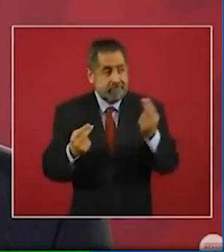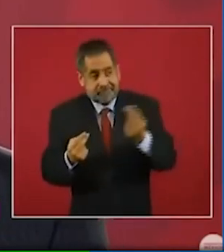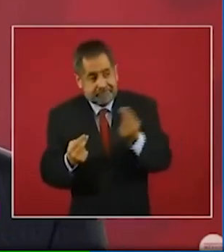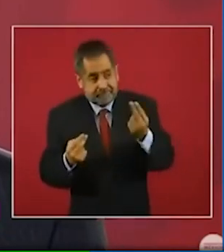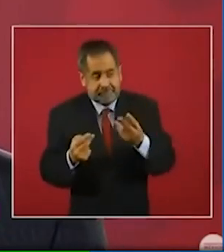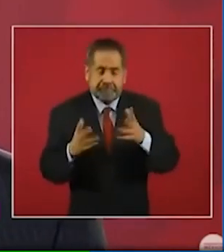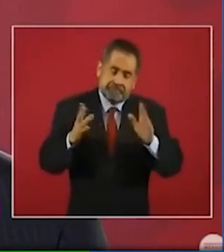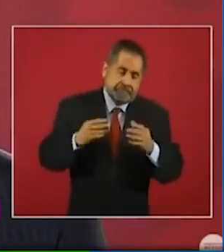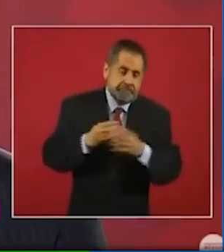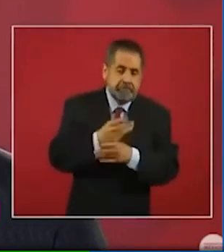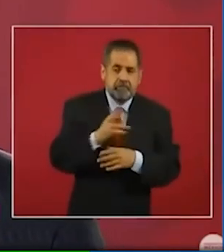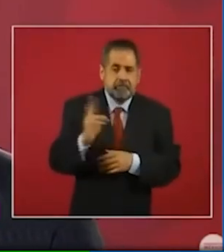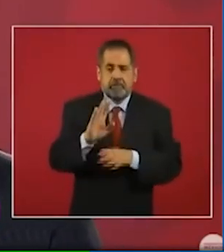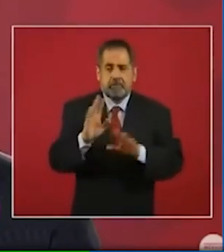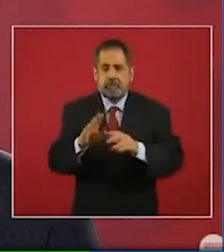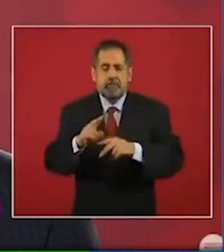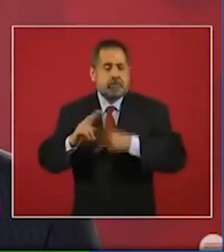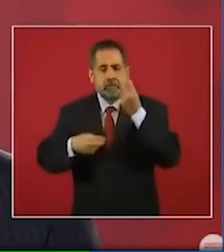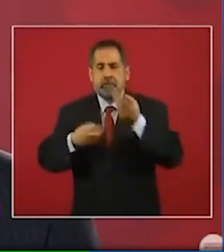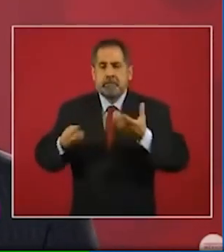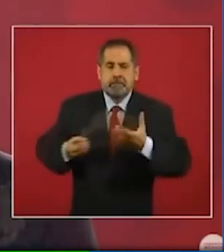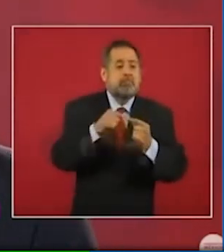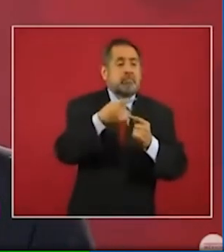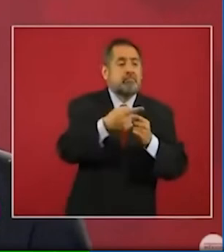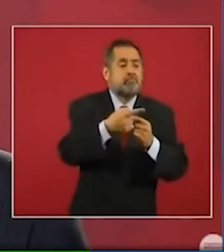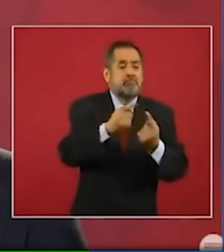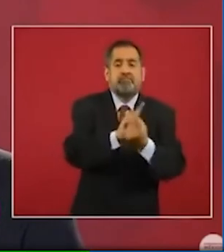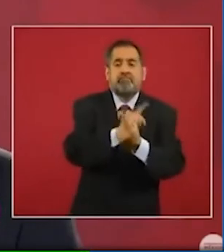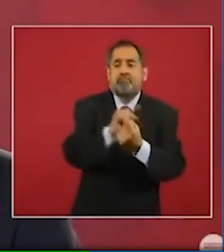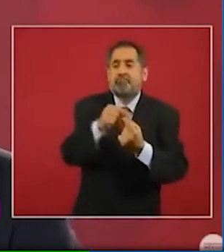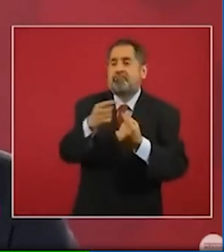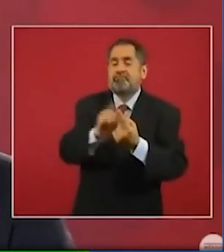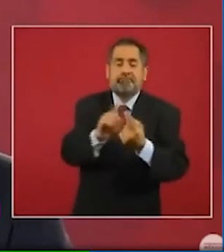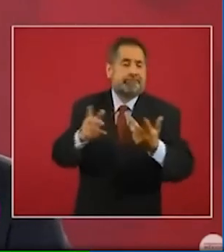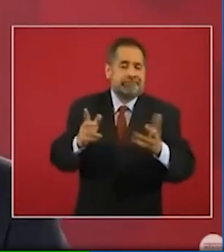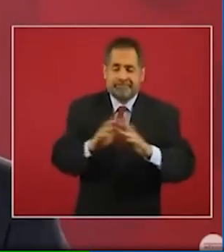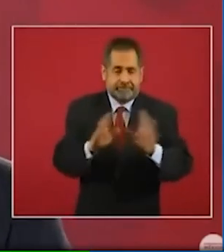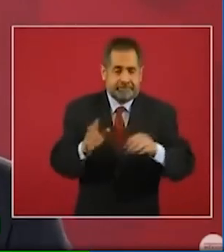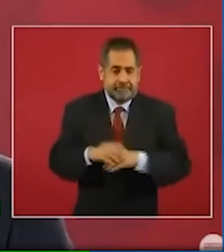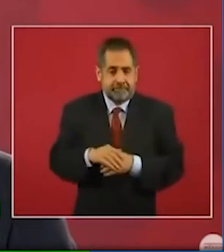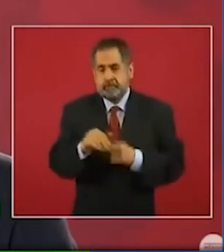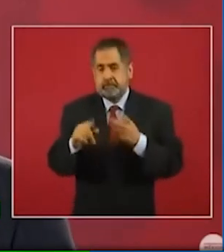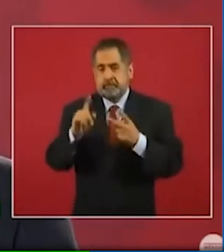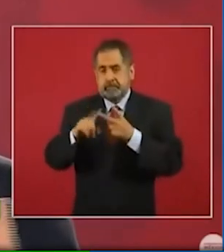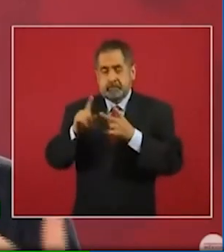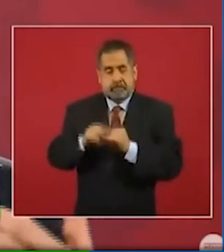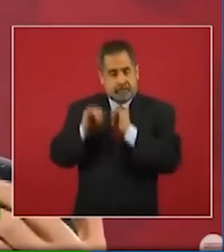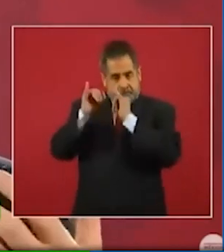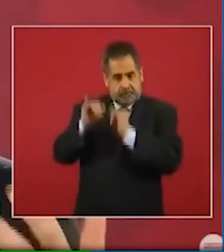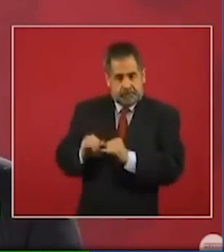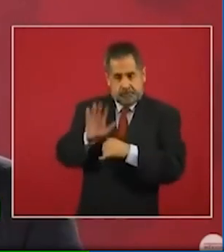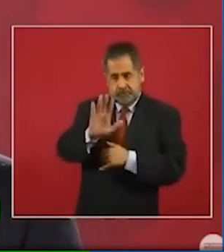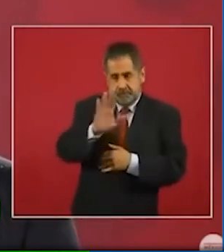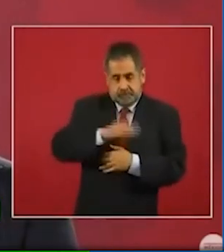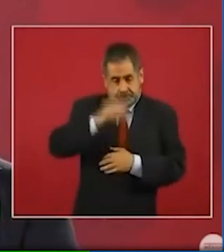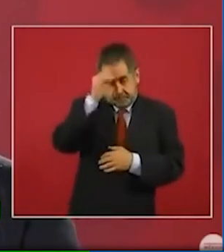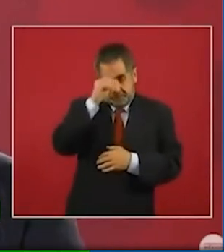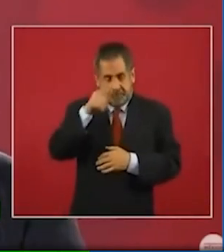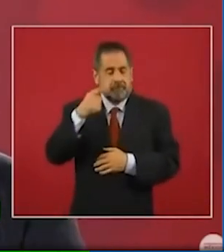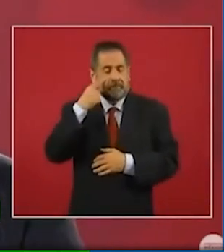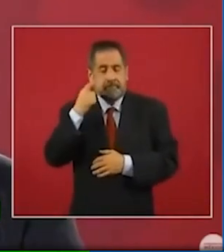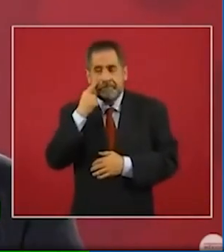salir de casa hay que reflexionar si esto es necesario. Lo segundo es una perspectiva individual. Si es